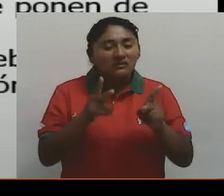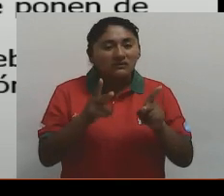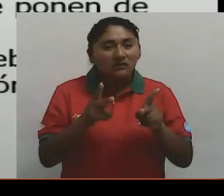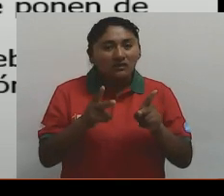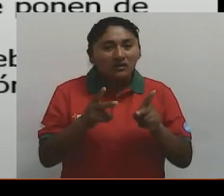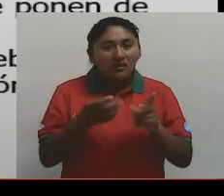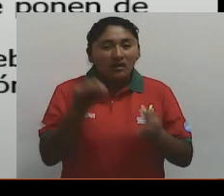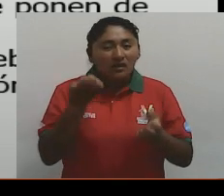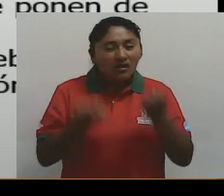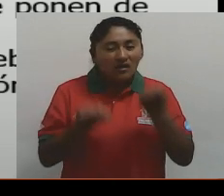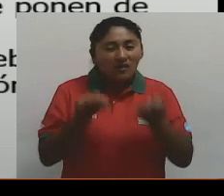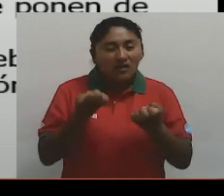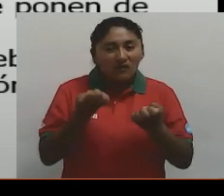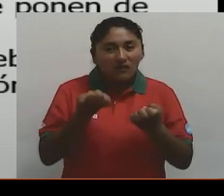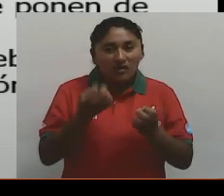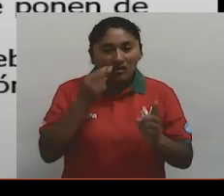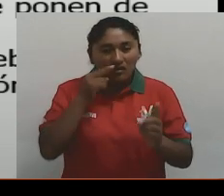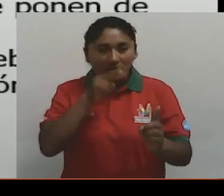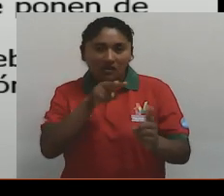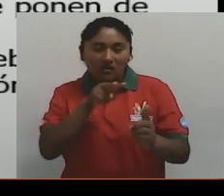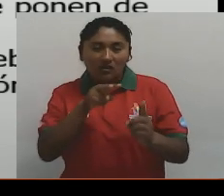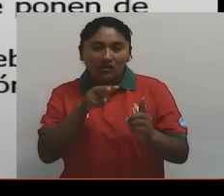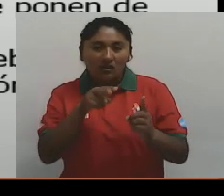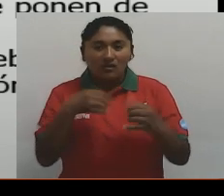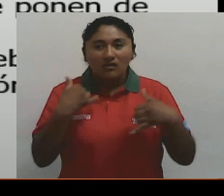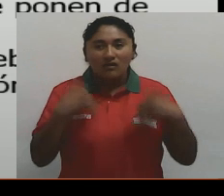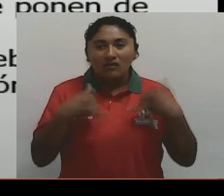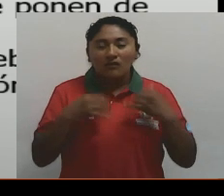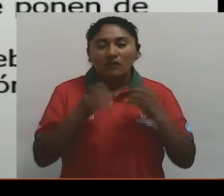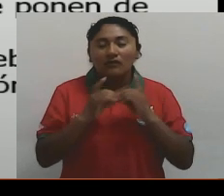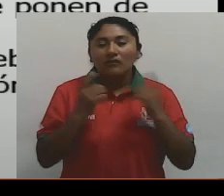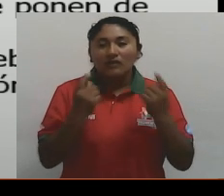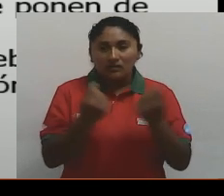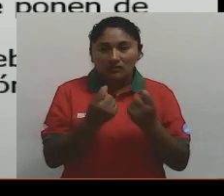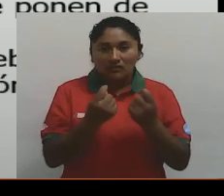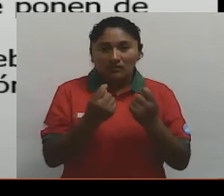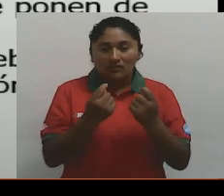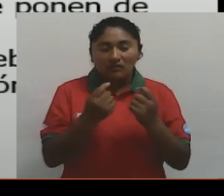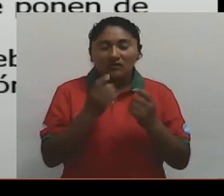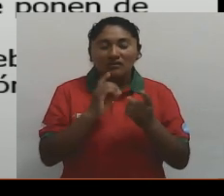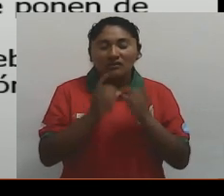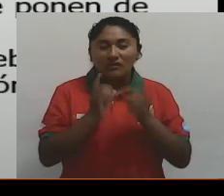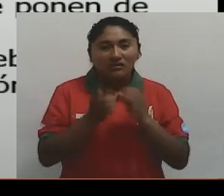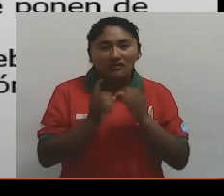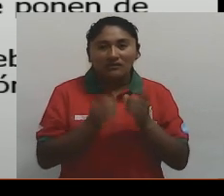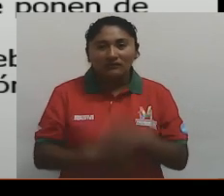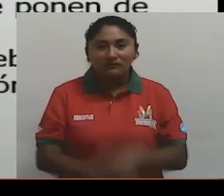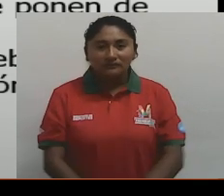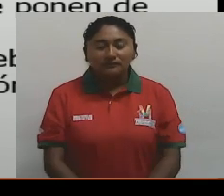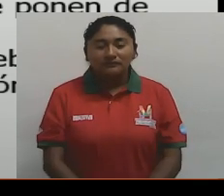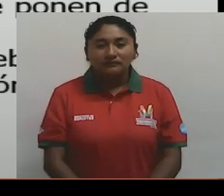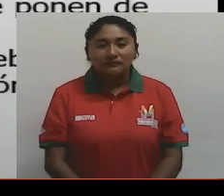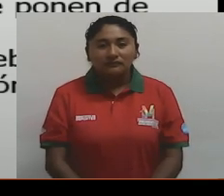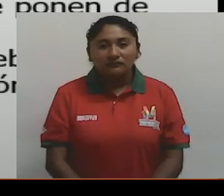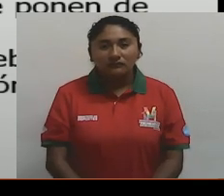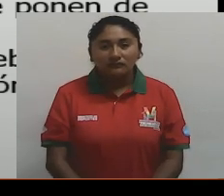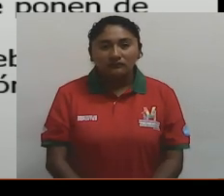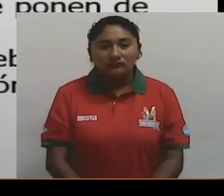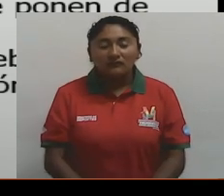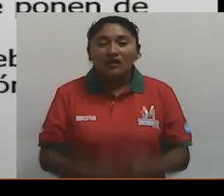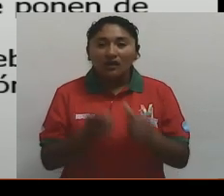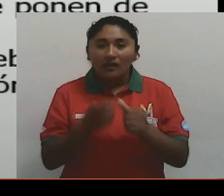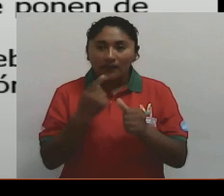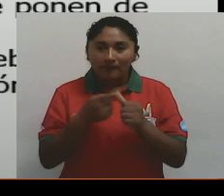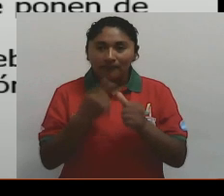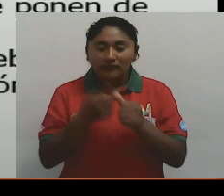En esta breve reunión, los árbitros y los jueces de línea se ponen de acuerdo en relación a la cooperación al trabajo. Por ejemplo, el primer árbitro,